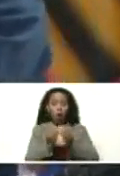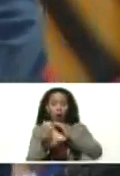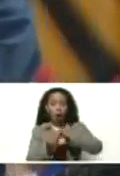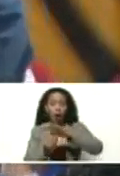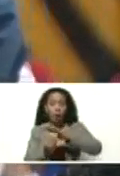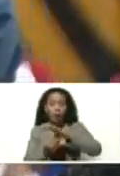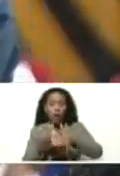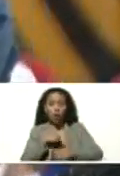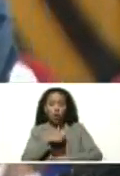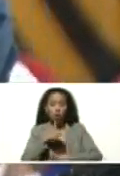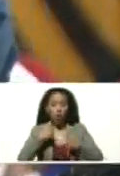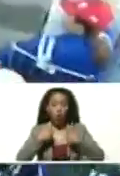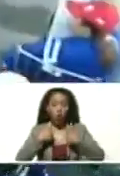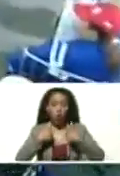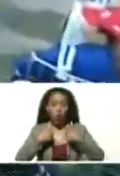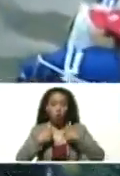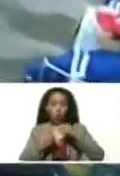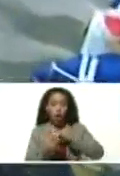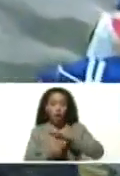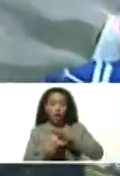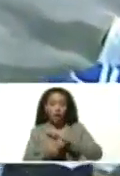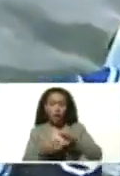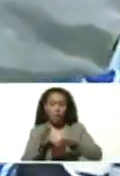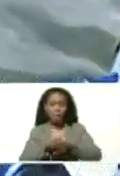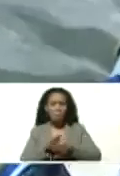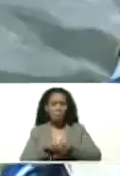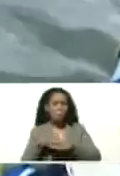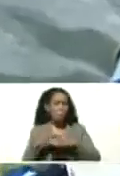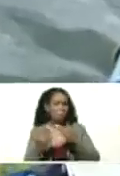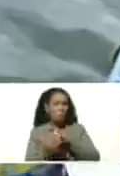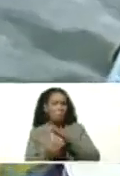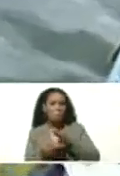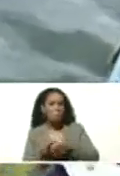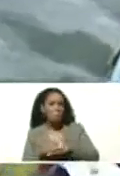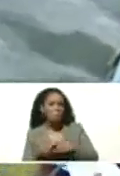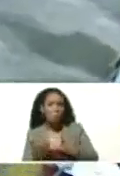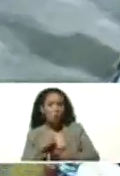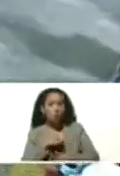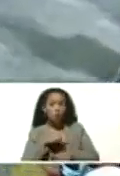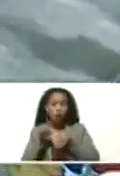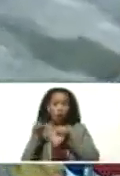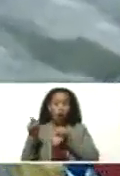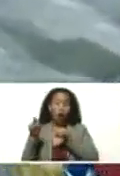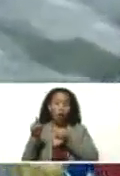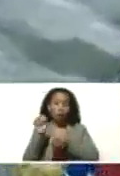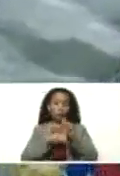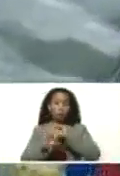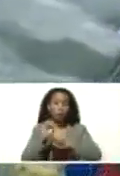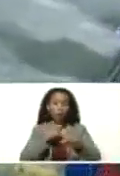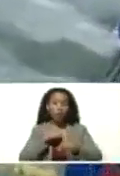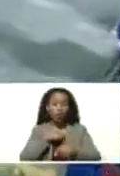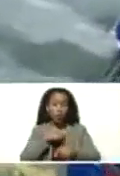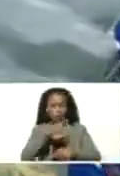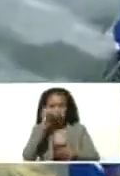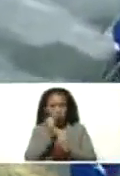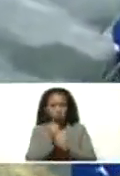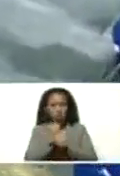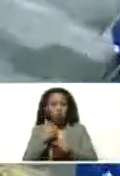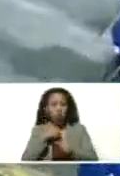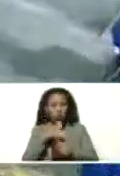que nosotros somos la base. ¿Por qué la base, presidente? Porque somos los que estamos allí, somos los que batimos el cobre, somos los que